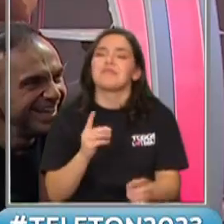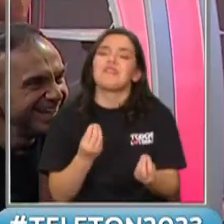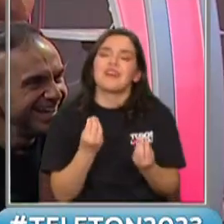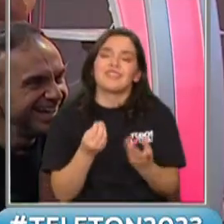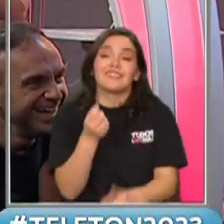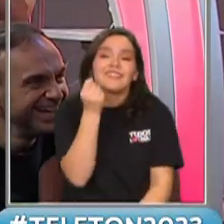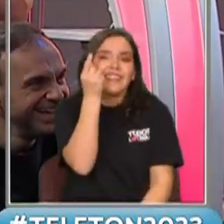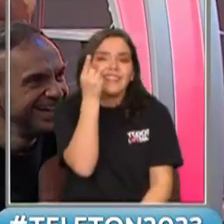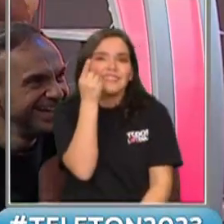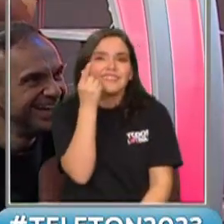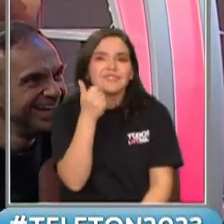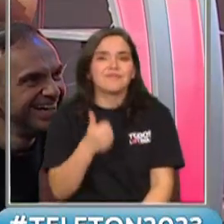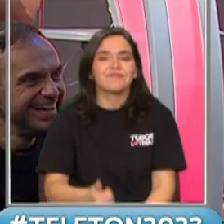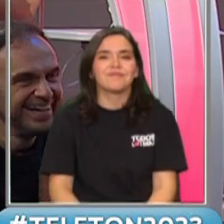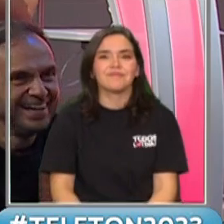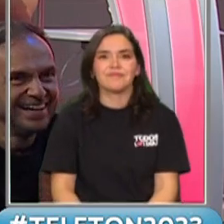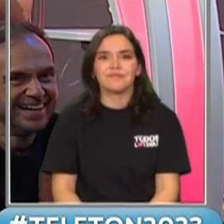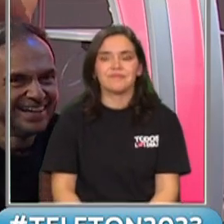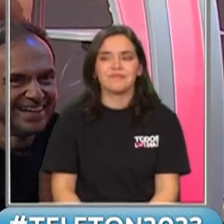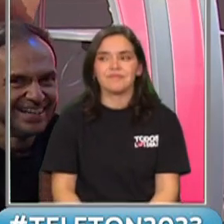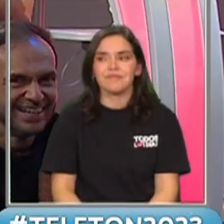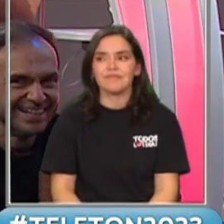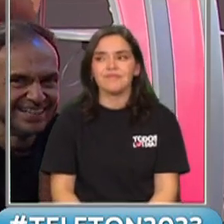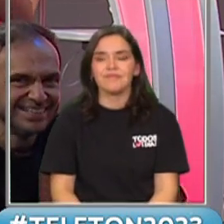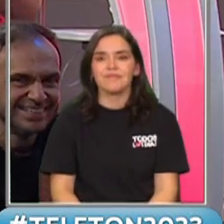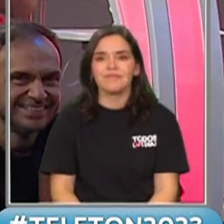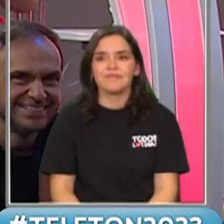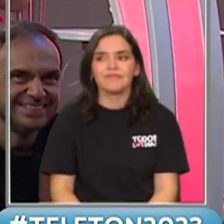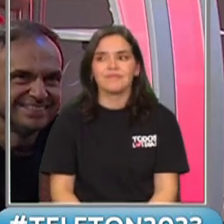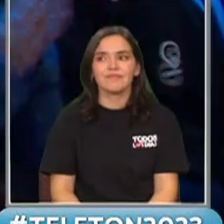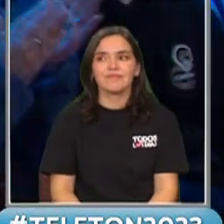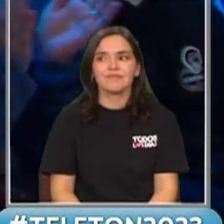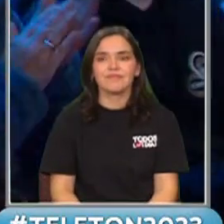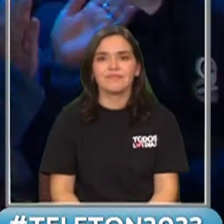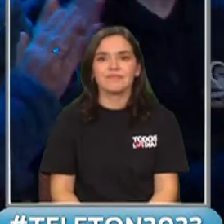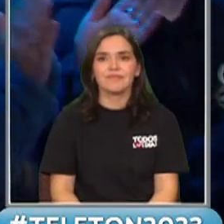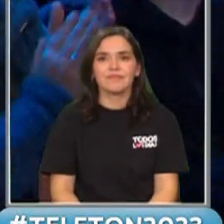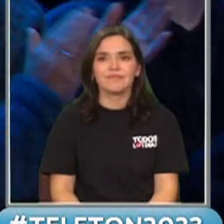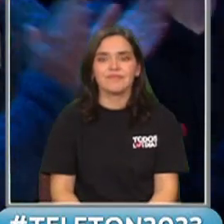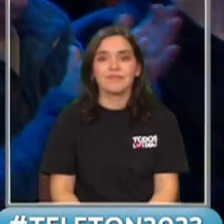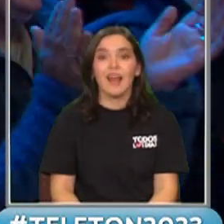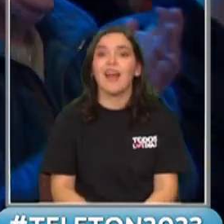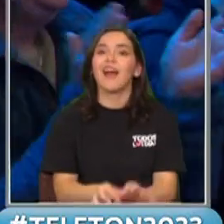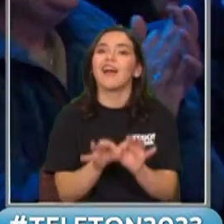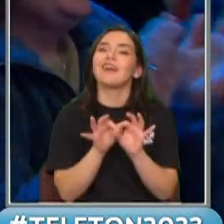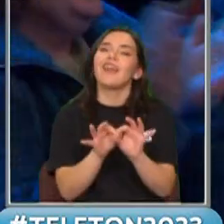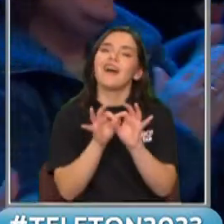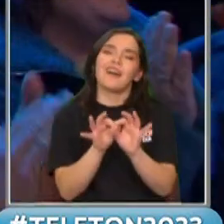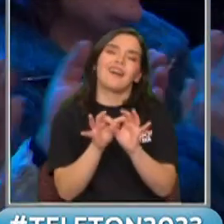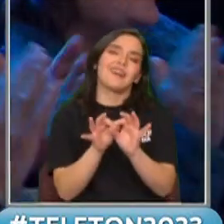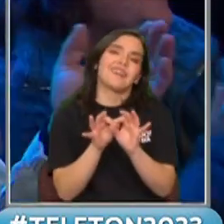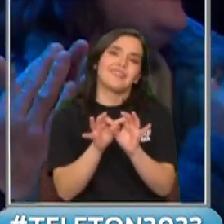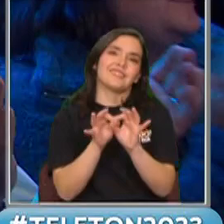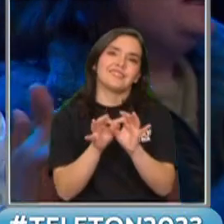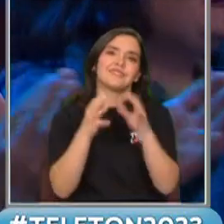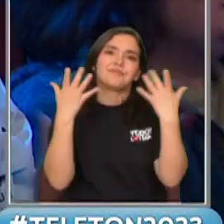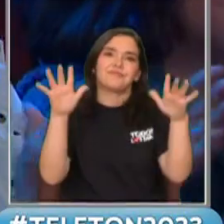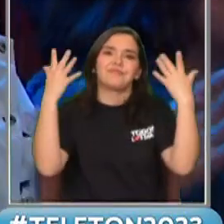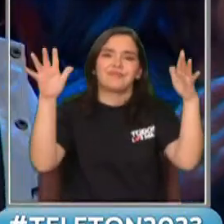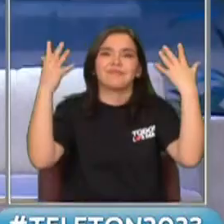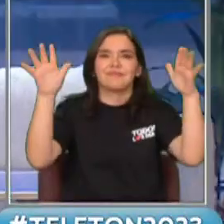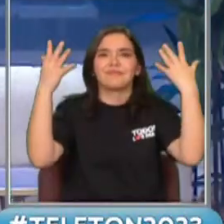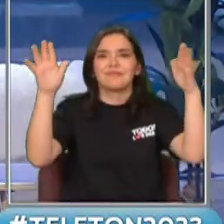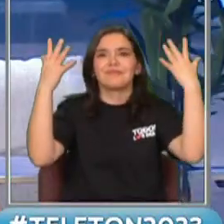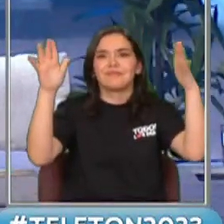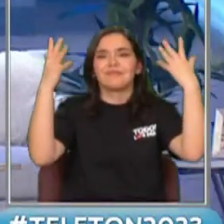entendió pero muy bueno Bravo Oye Muchas gracias un aplauso fuerte